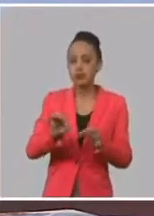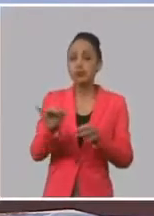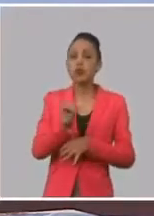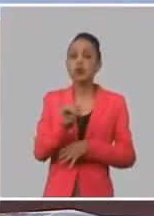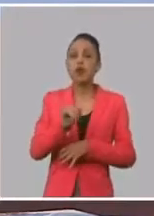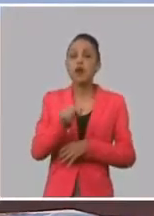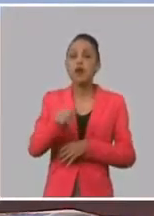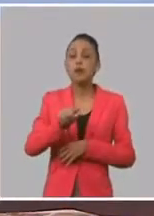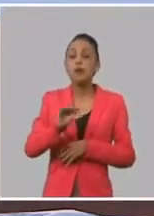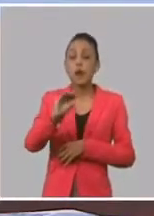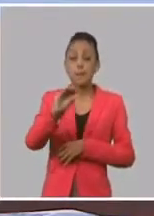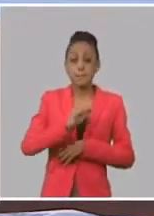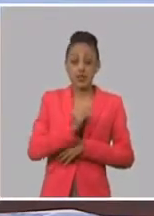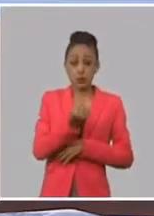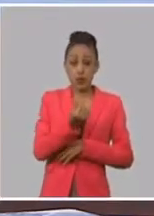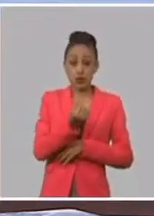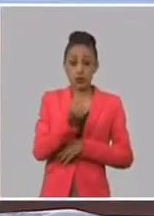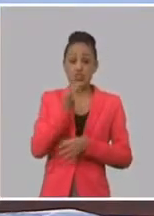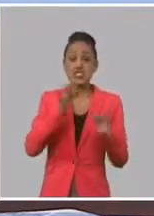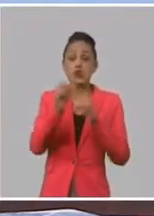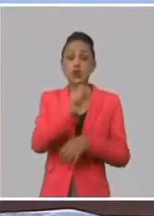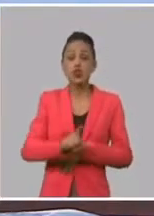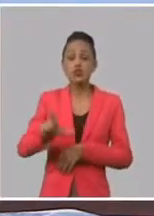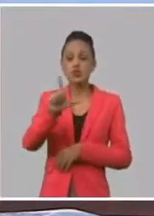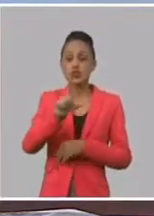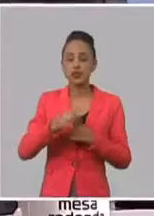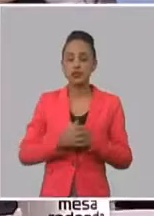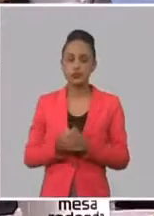presupuesto a la seguridad social